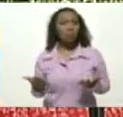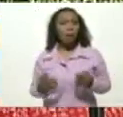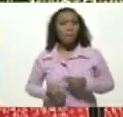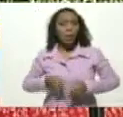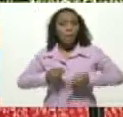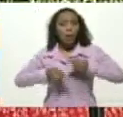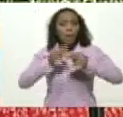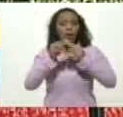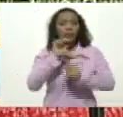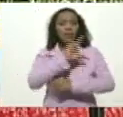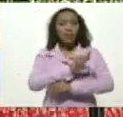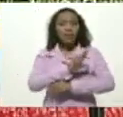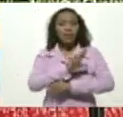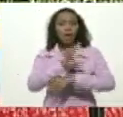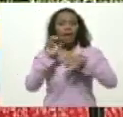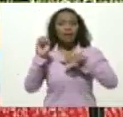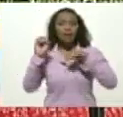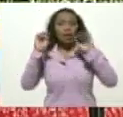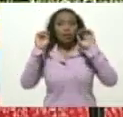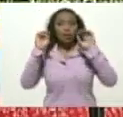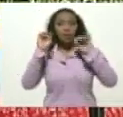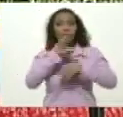constituir 309